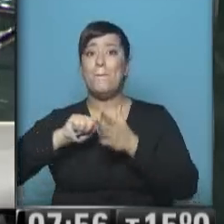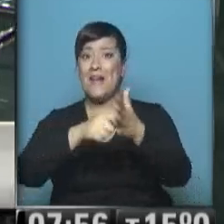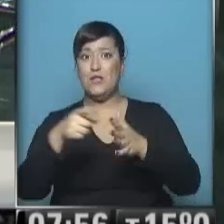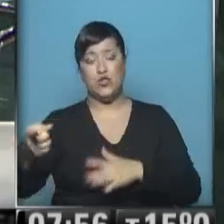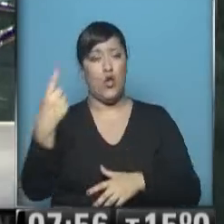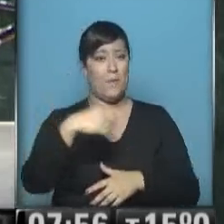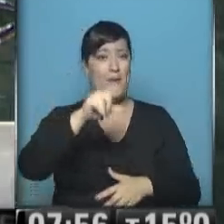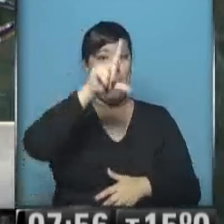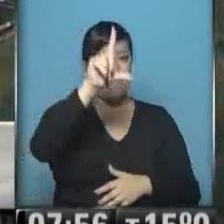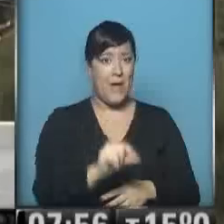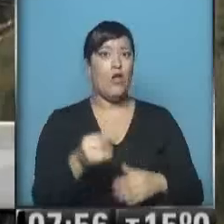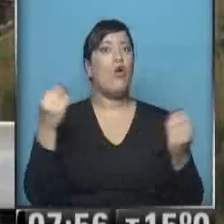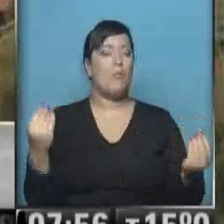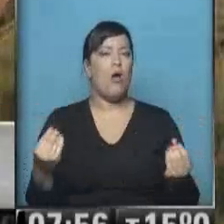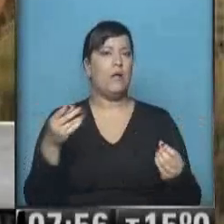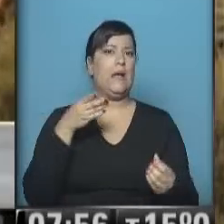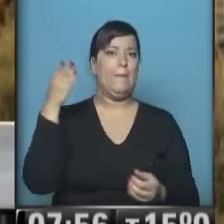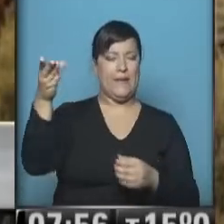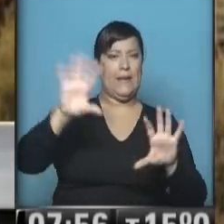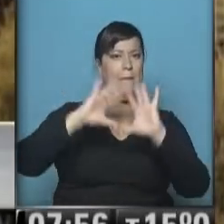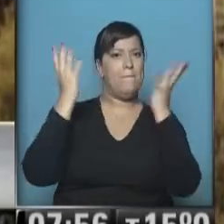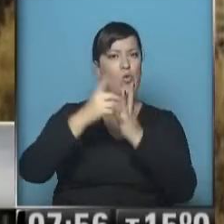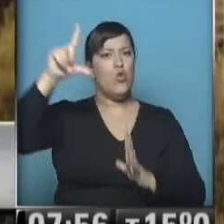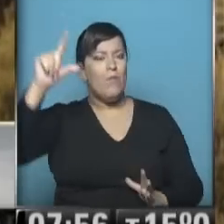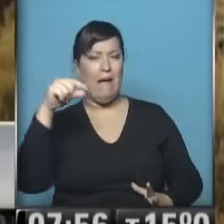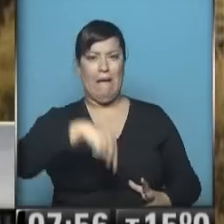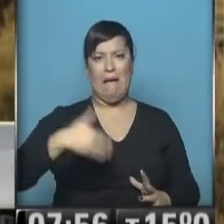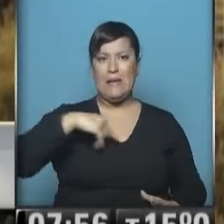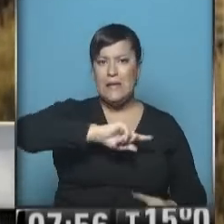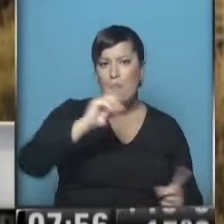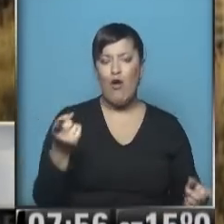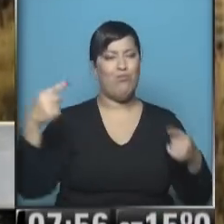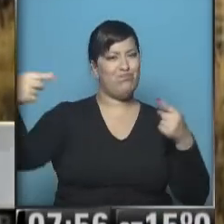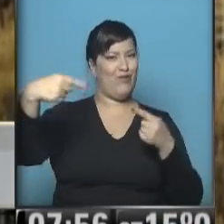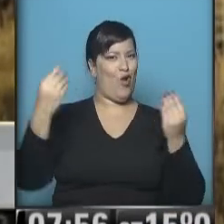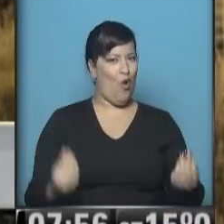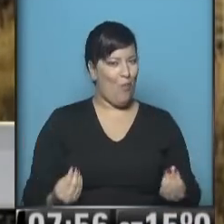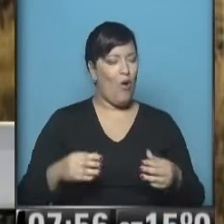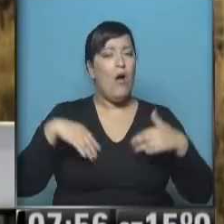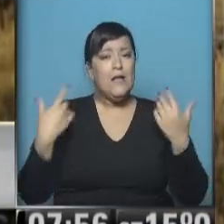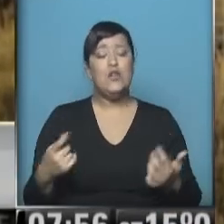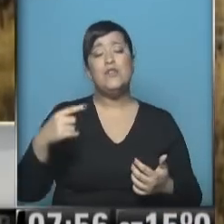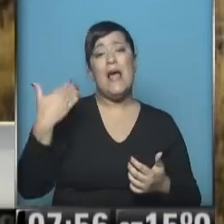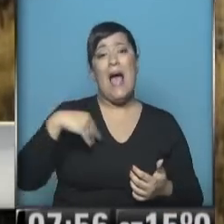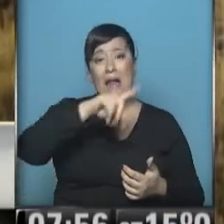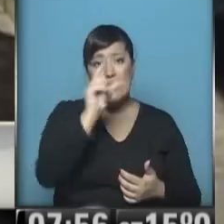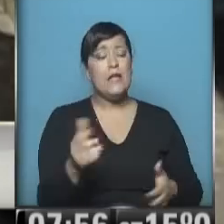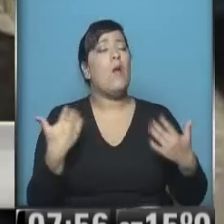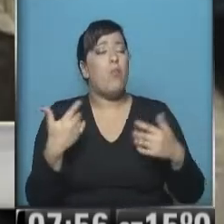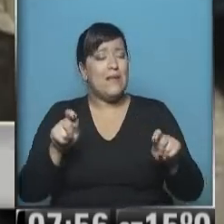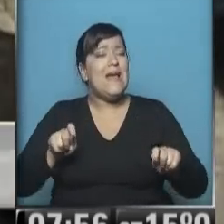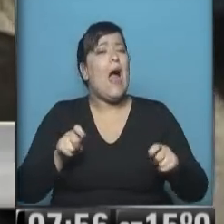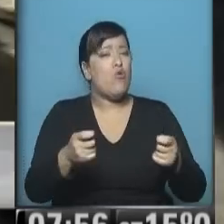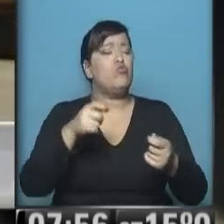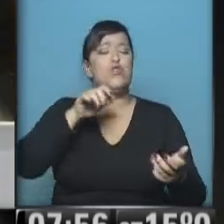ese precio en función de que bajó el precio internacional se está discutiendo esto que justamente pueda haber algún ajuste en el precio